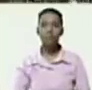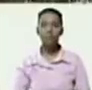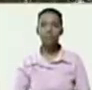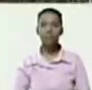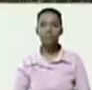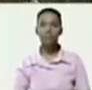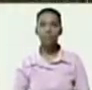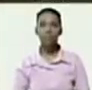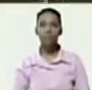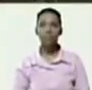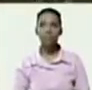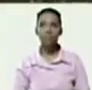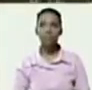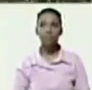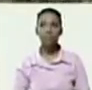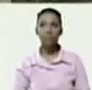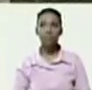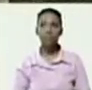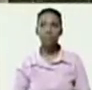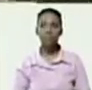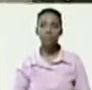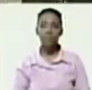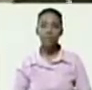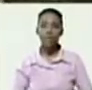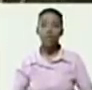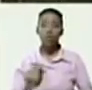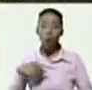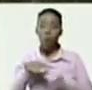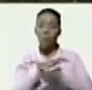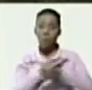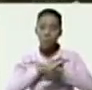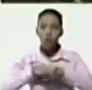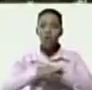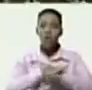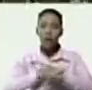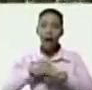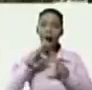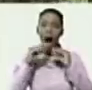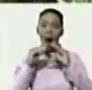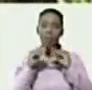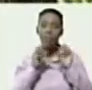Y perdónenme que hable de este hecho de esta pluma,